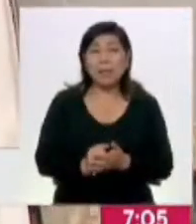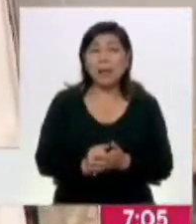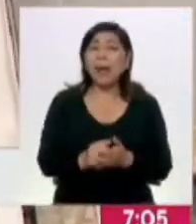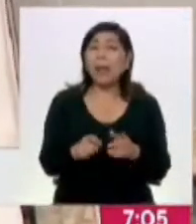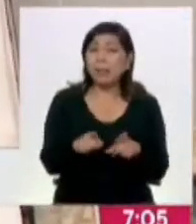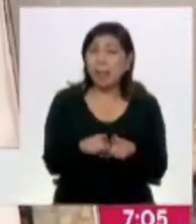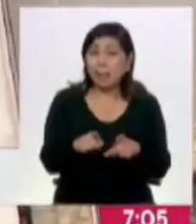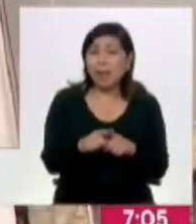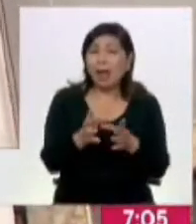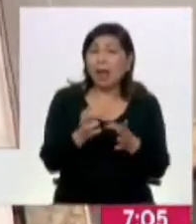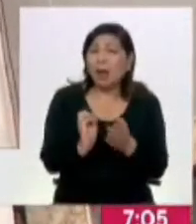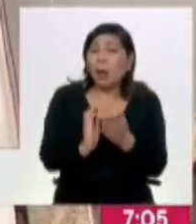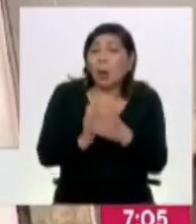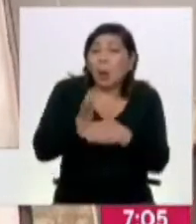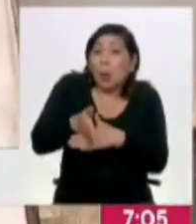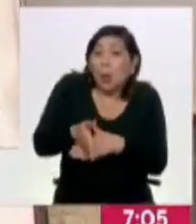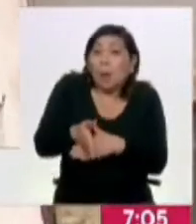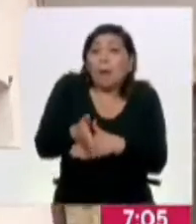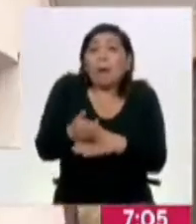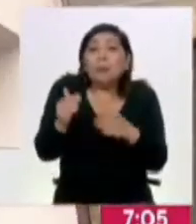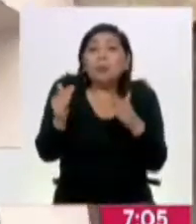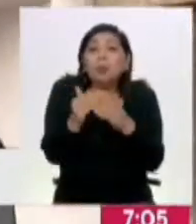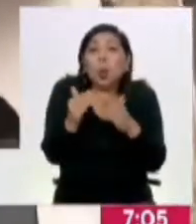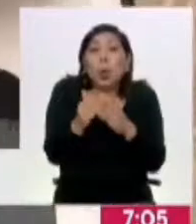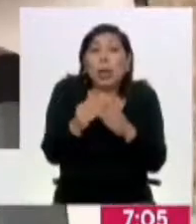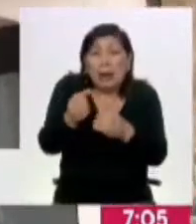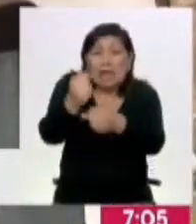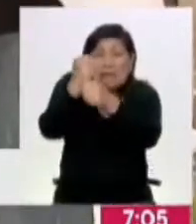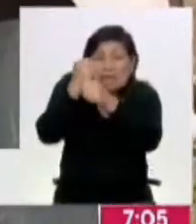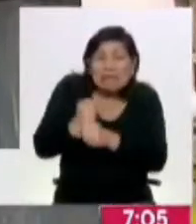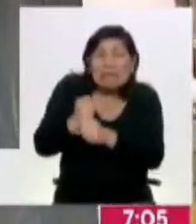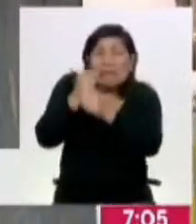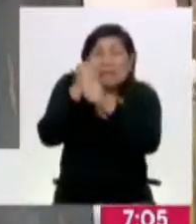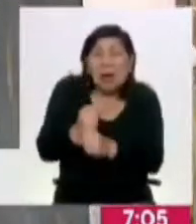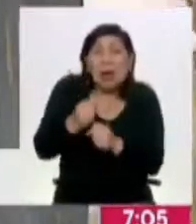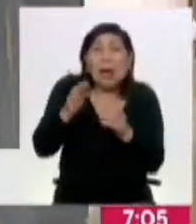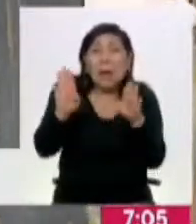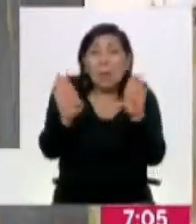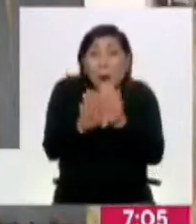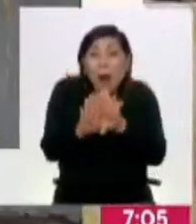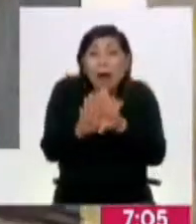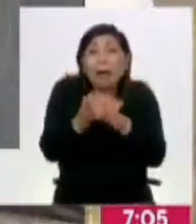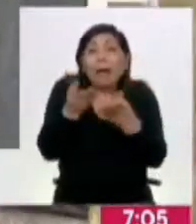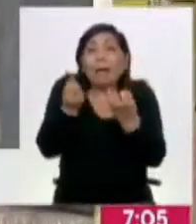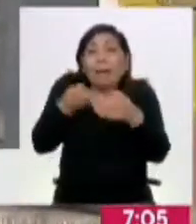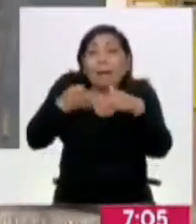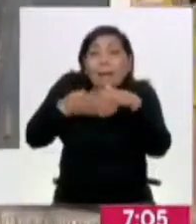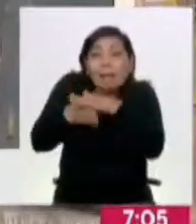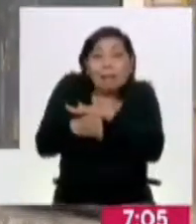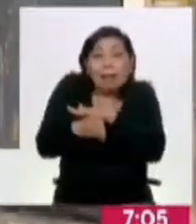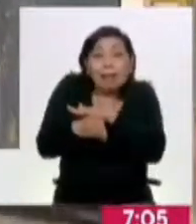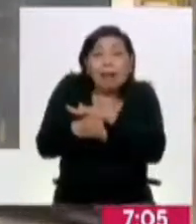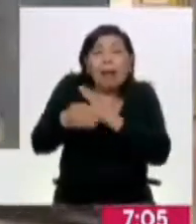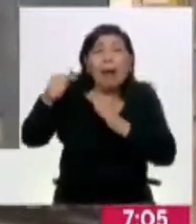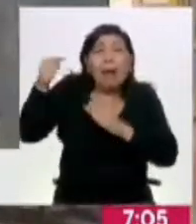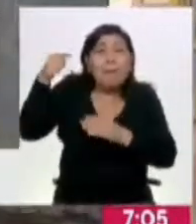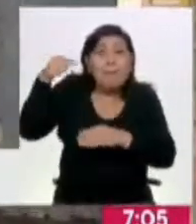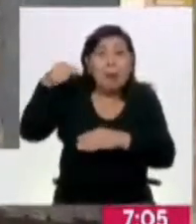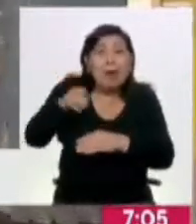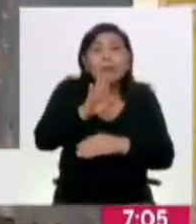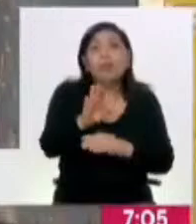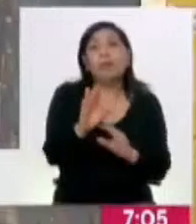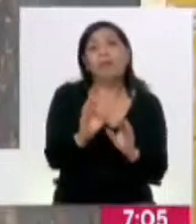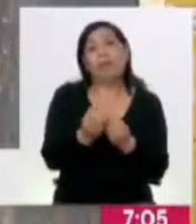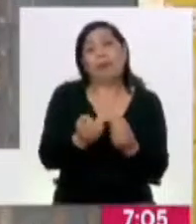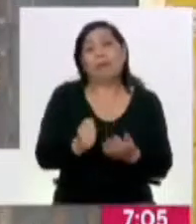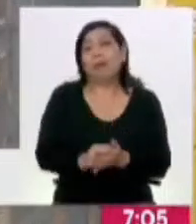personas también han intentado ingresar, han palanqueado, han forzado las puertas. Ellos querían ingresar y atacar también a la